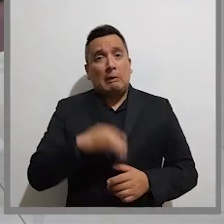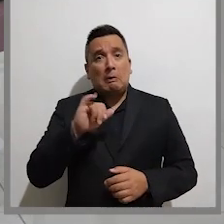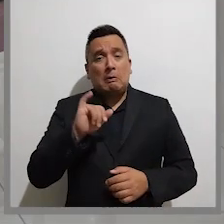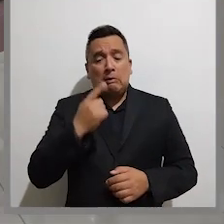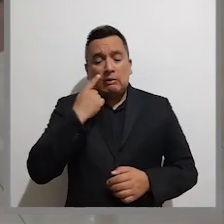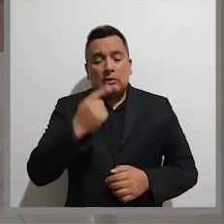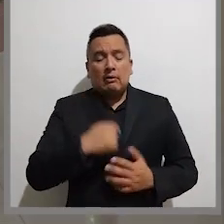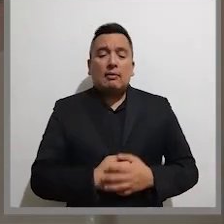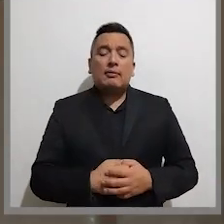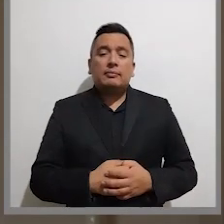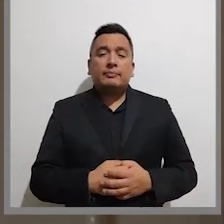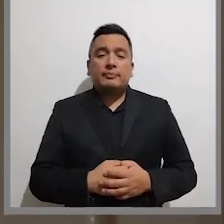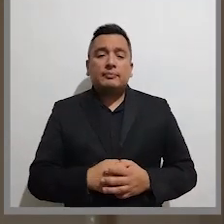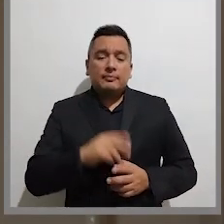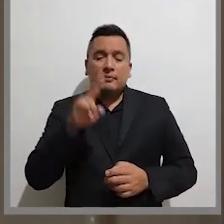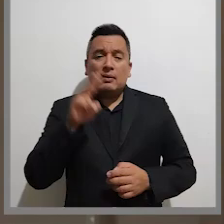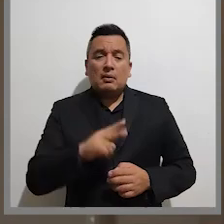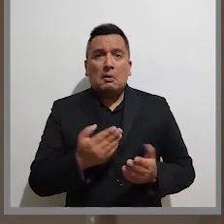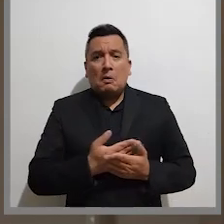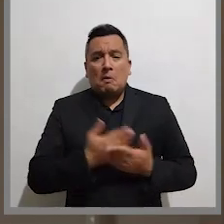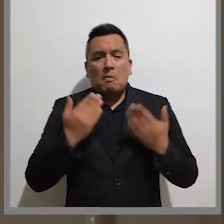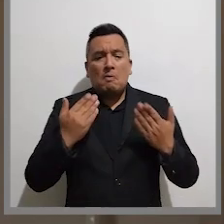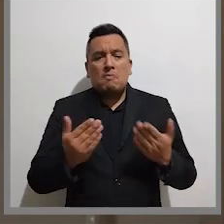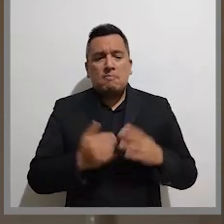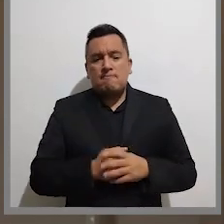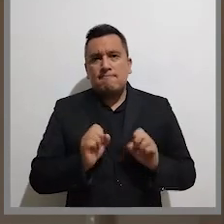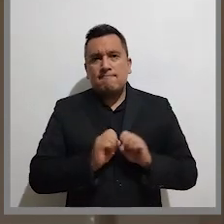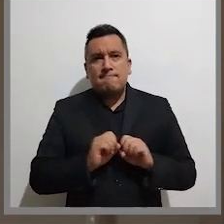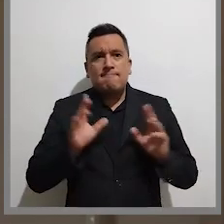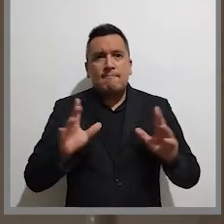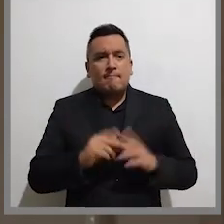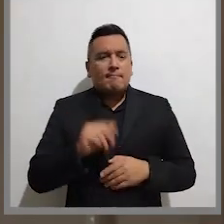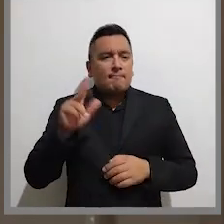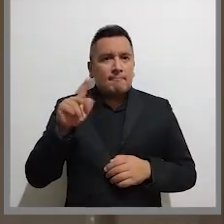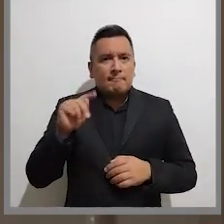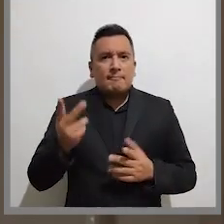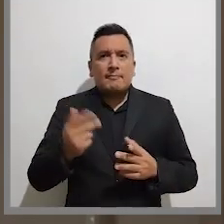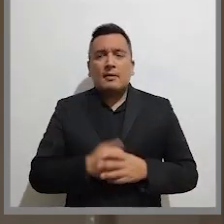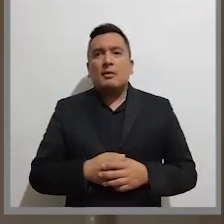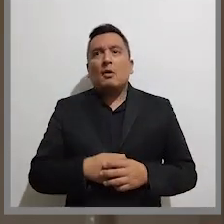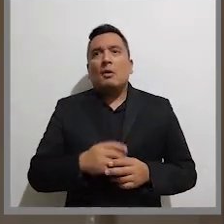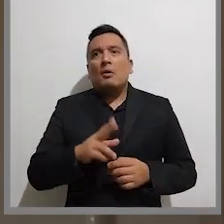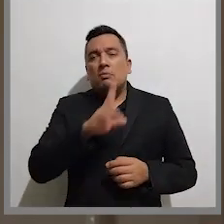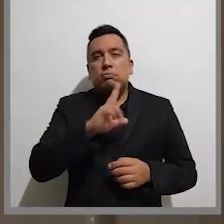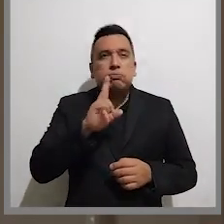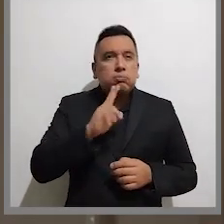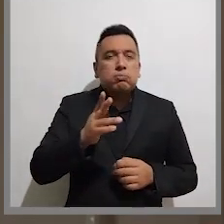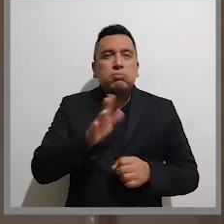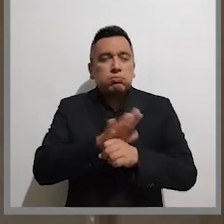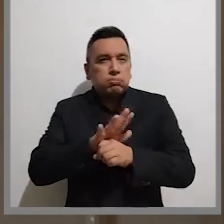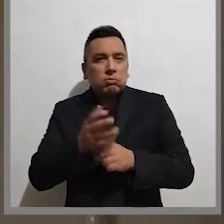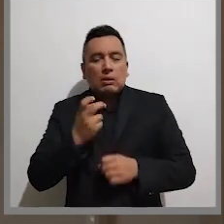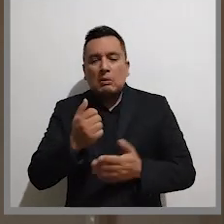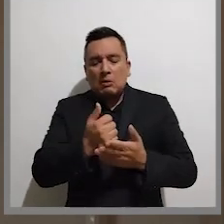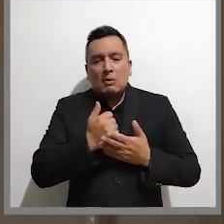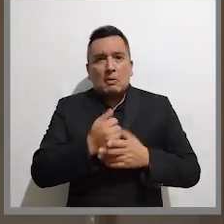que qué bueno que lo mencionas, Guillermo, porque efectivamente, claro que la televisión, las series, las películas,